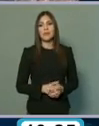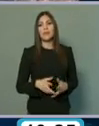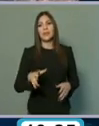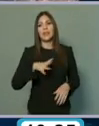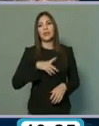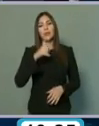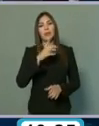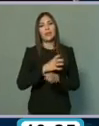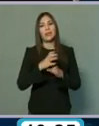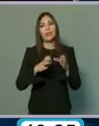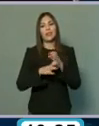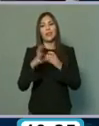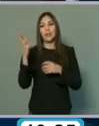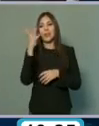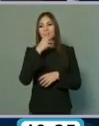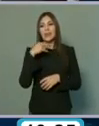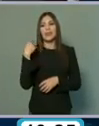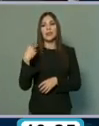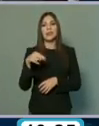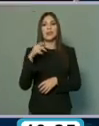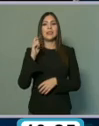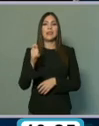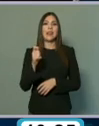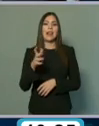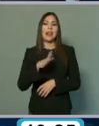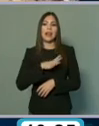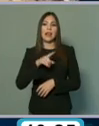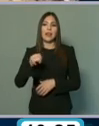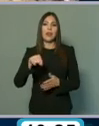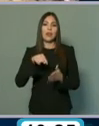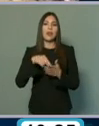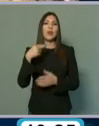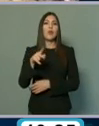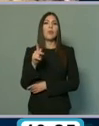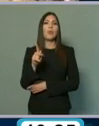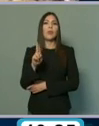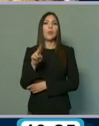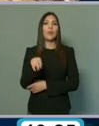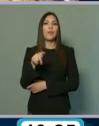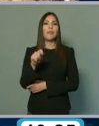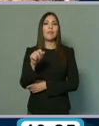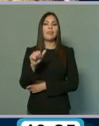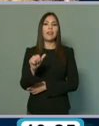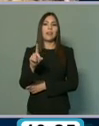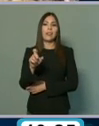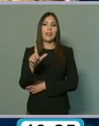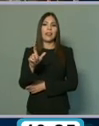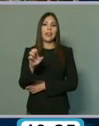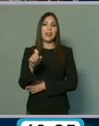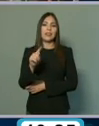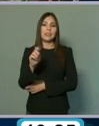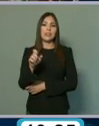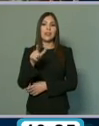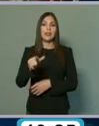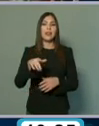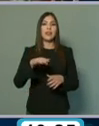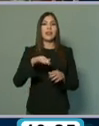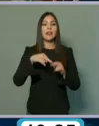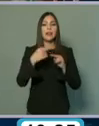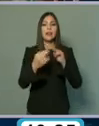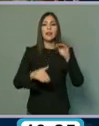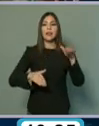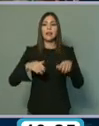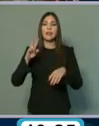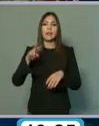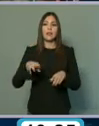joyita que tiene que ver con, esa parte de Punta del Este, un balneario de mucho glamour durante